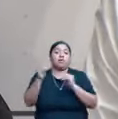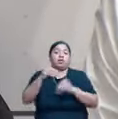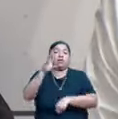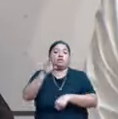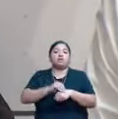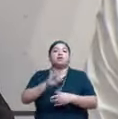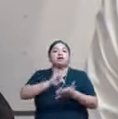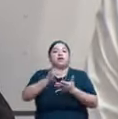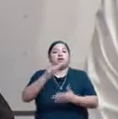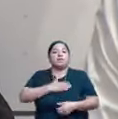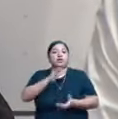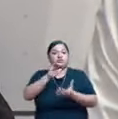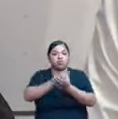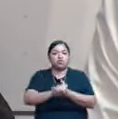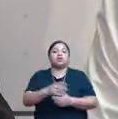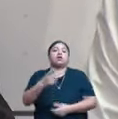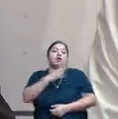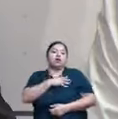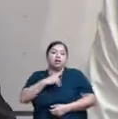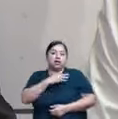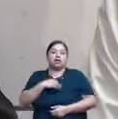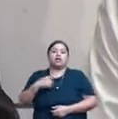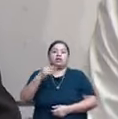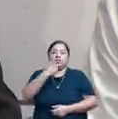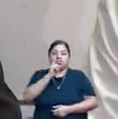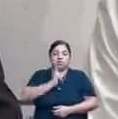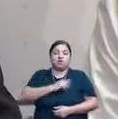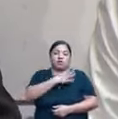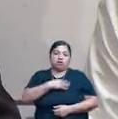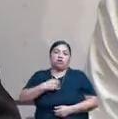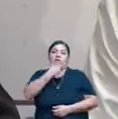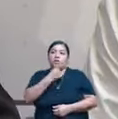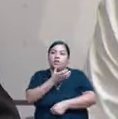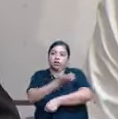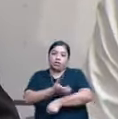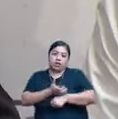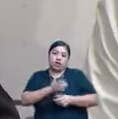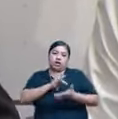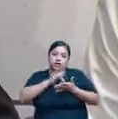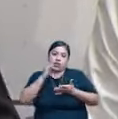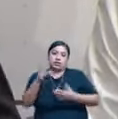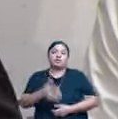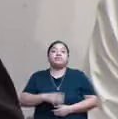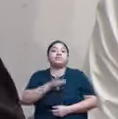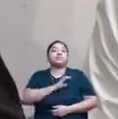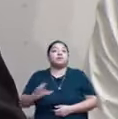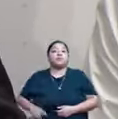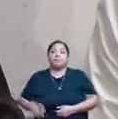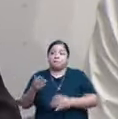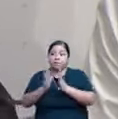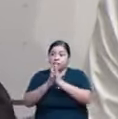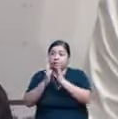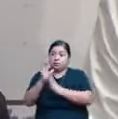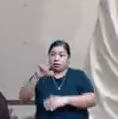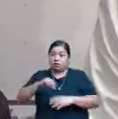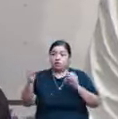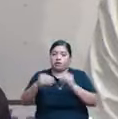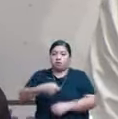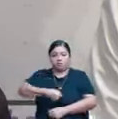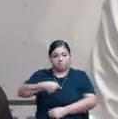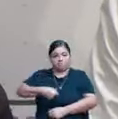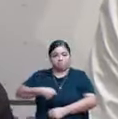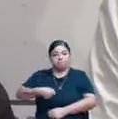mi esposa Rocío, a mi hija Karen y a mi hijo Edgar que me acompañan. Saludo a los y los candidatos que participan en este debate.